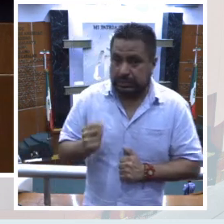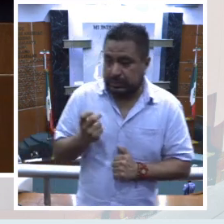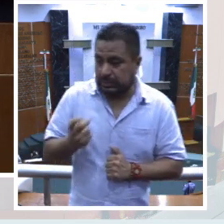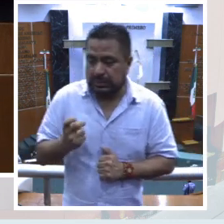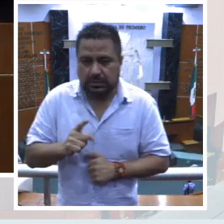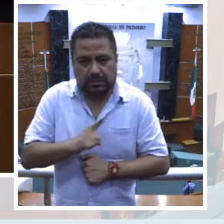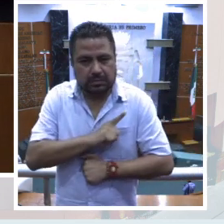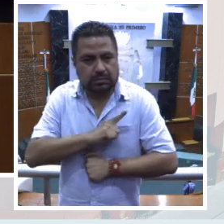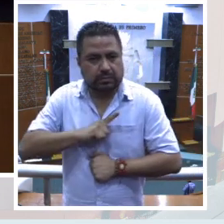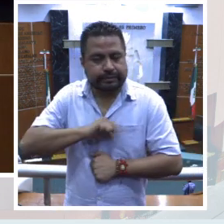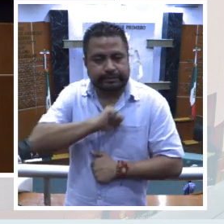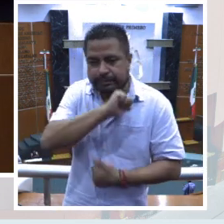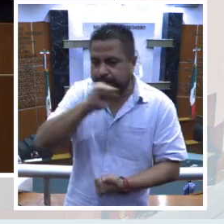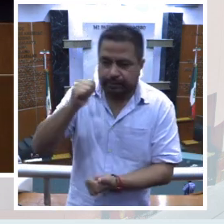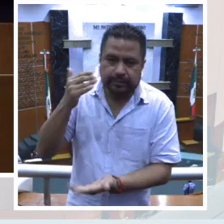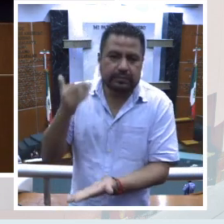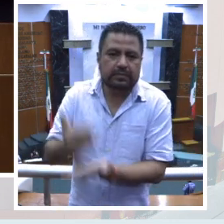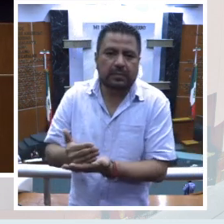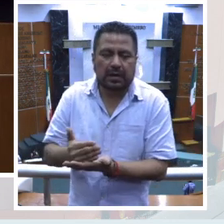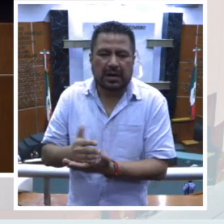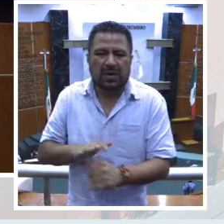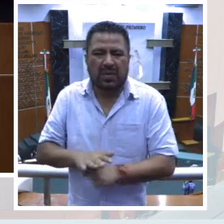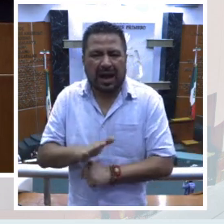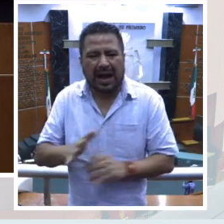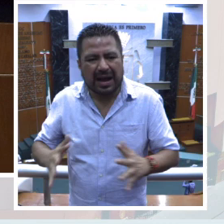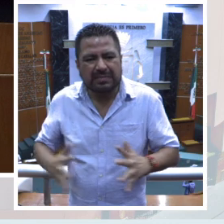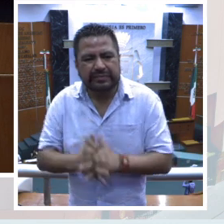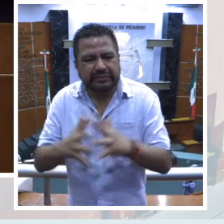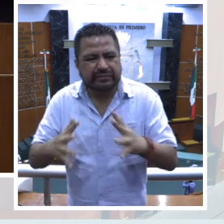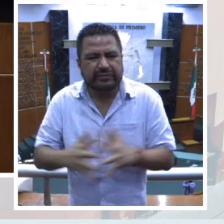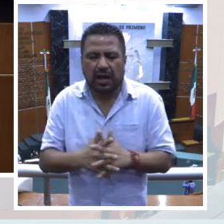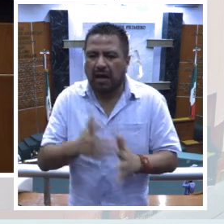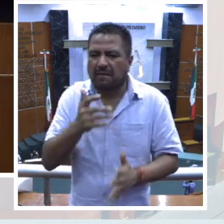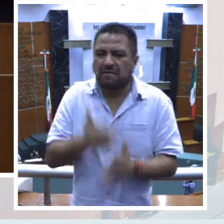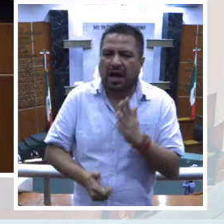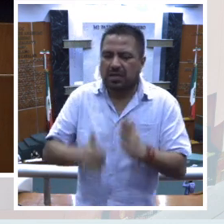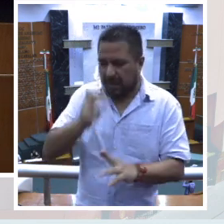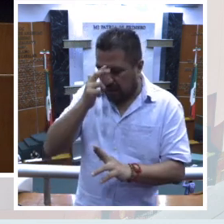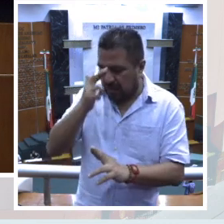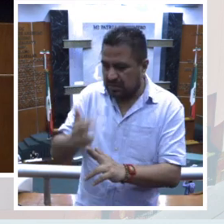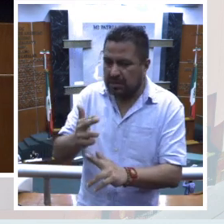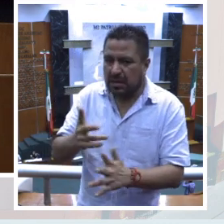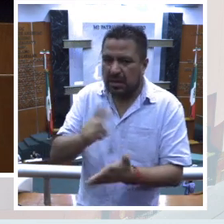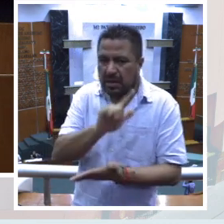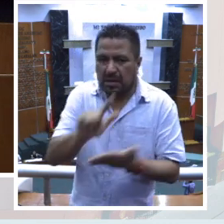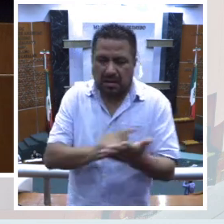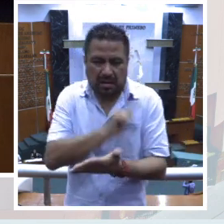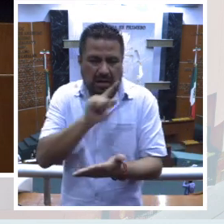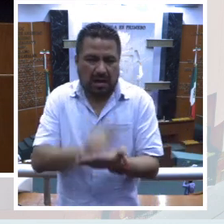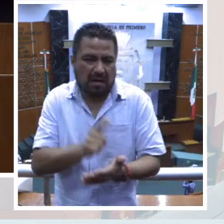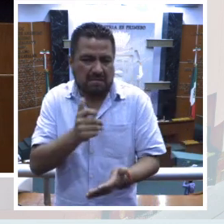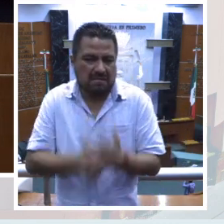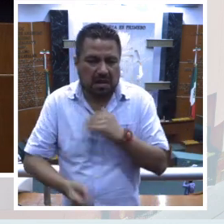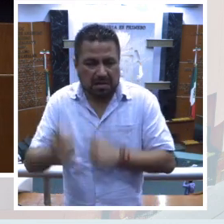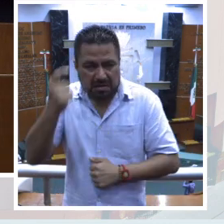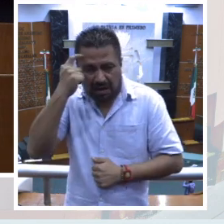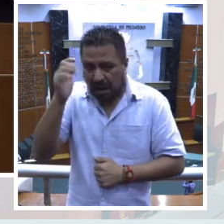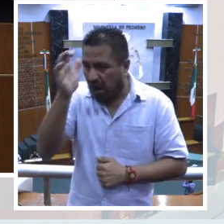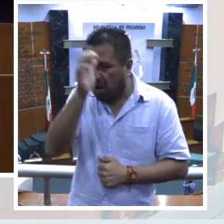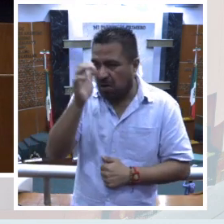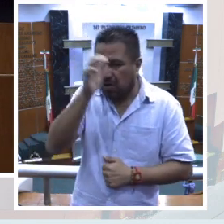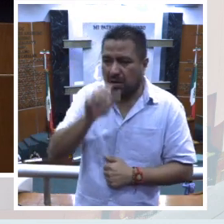poner un parapeto a esos desmanes de hombres sin ley y sin conciencia así señalaba